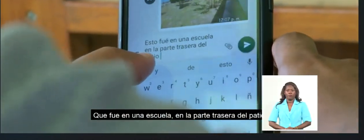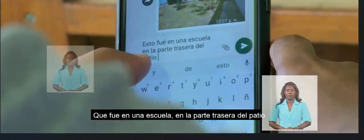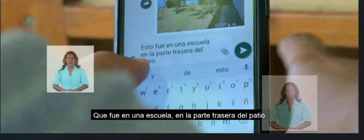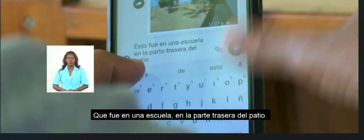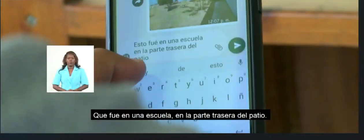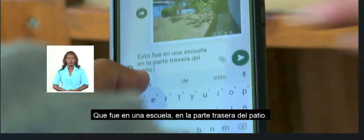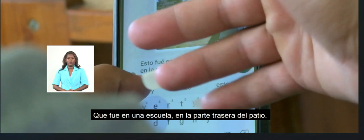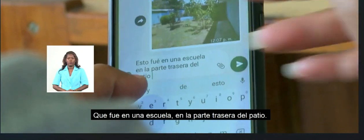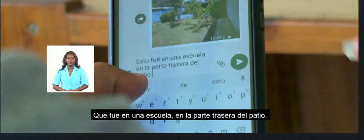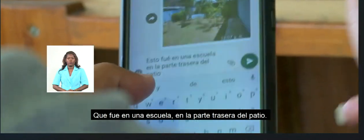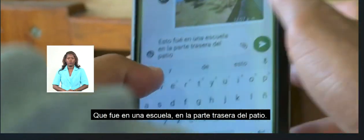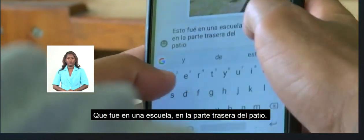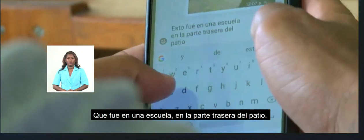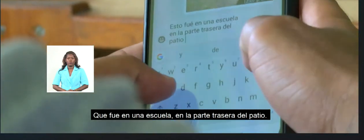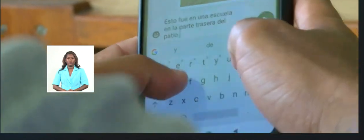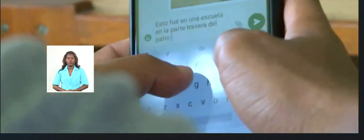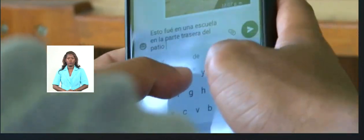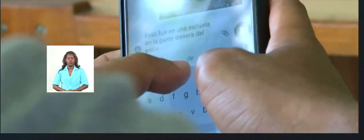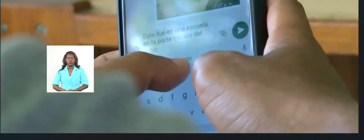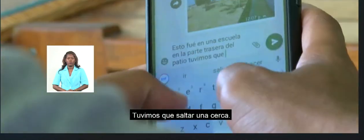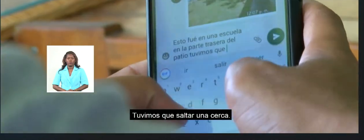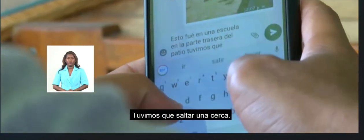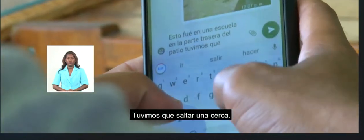Fueron afuera, en la parte de la sala del patio.